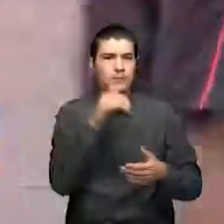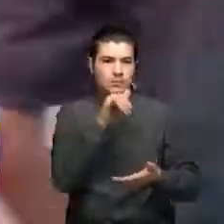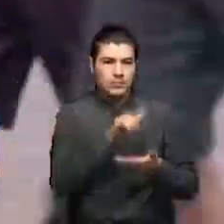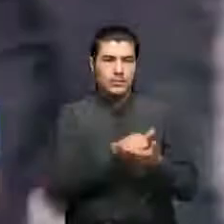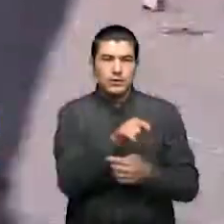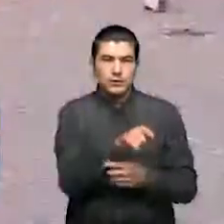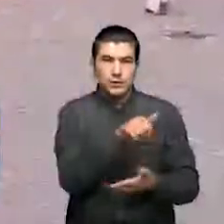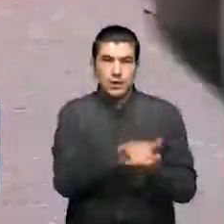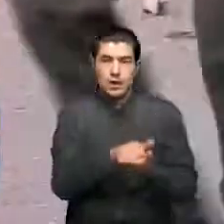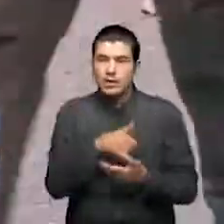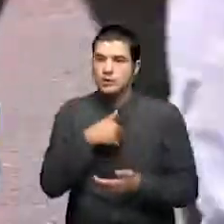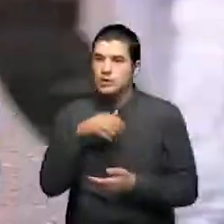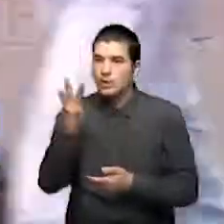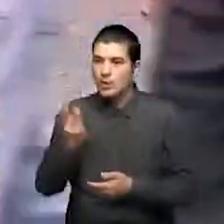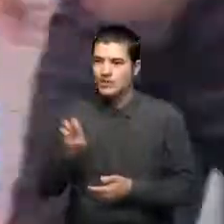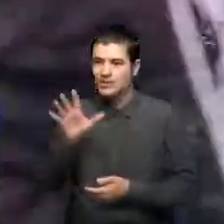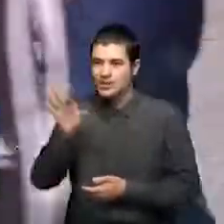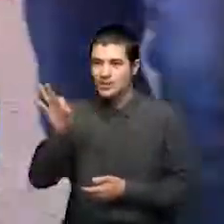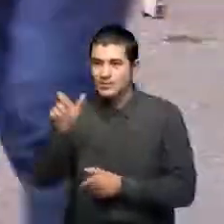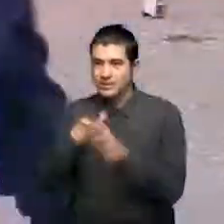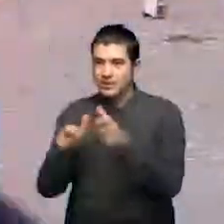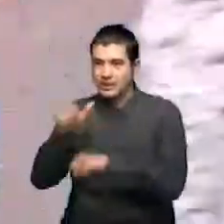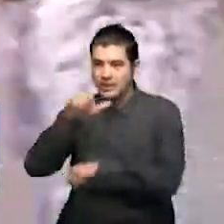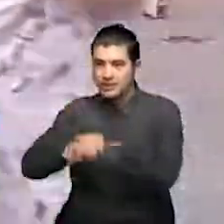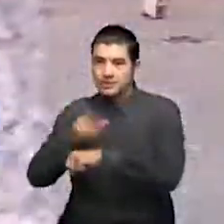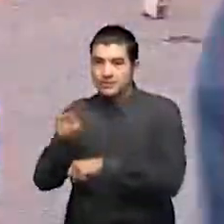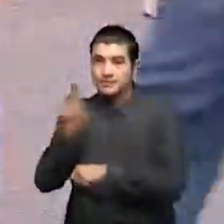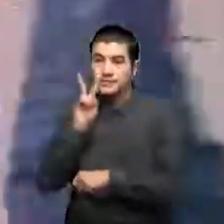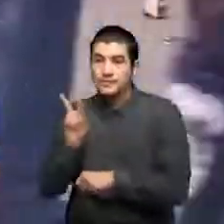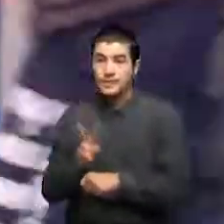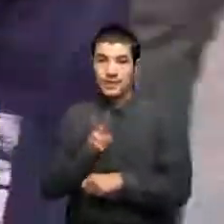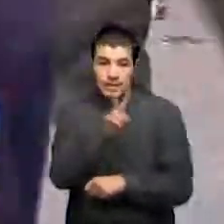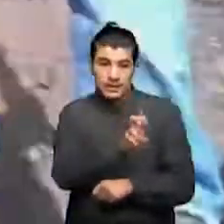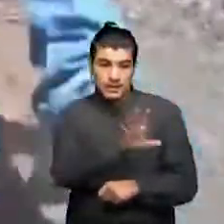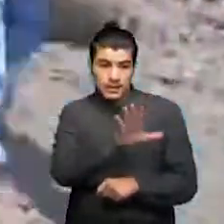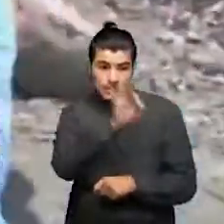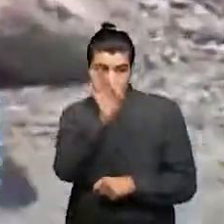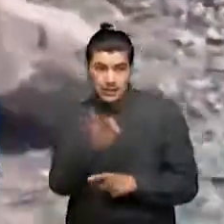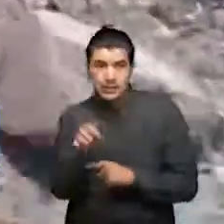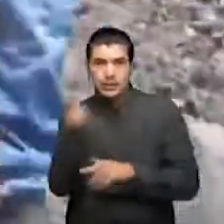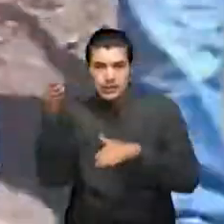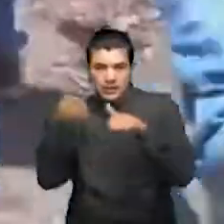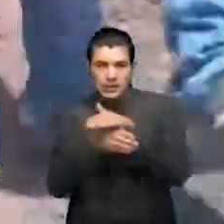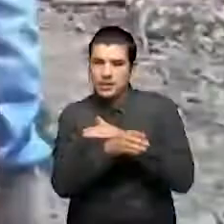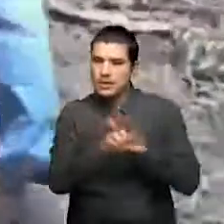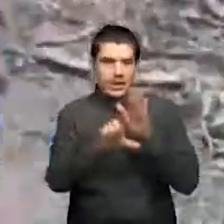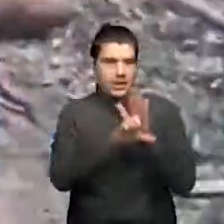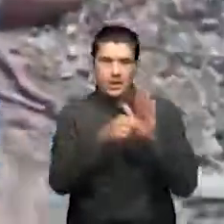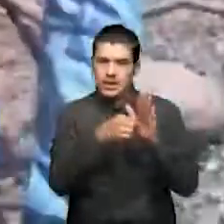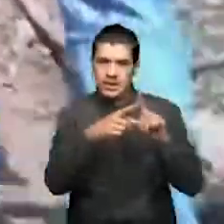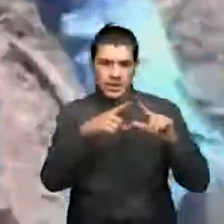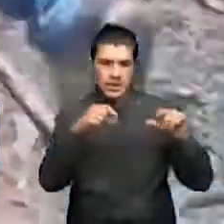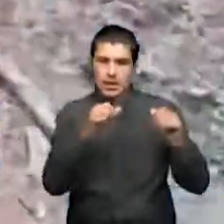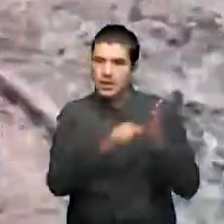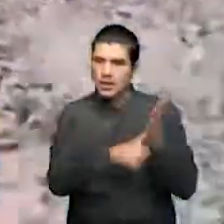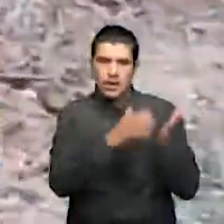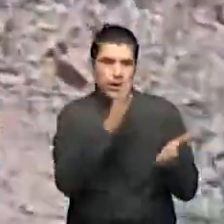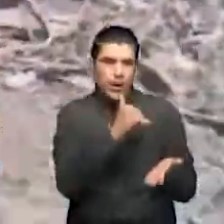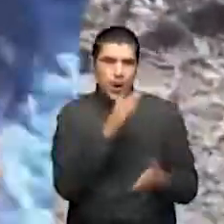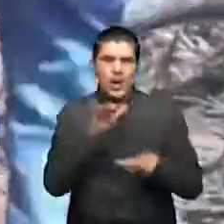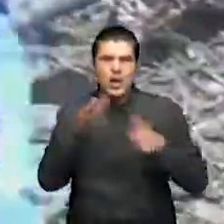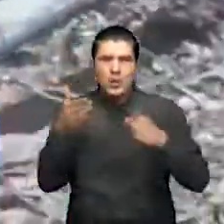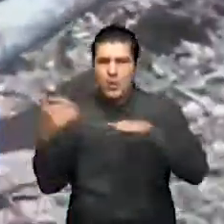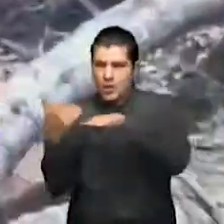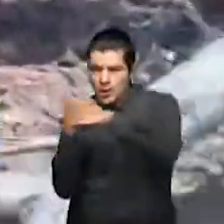de los 853 venezolanos capturados el 75% cruzaron la frontera indocumentados es decir a través